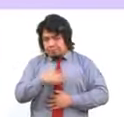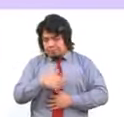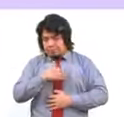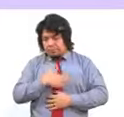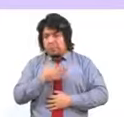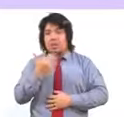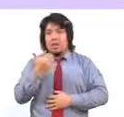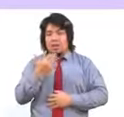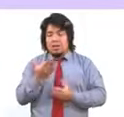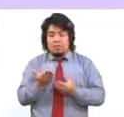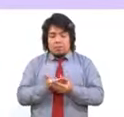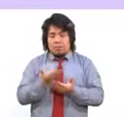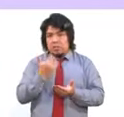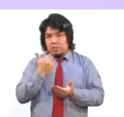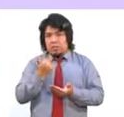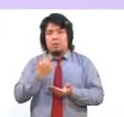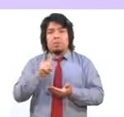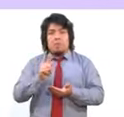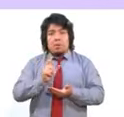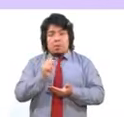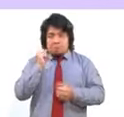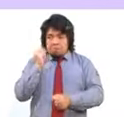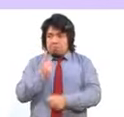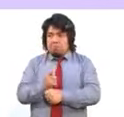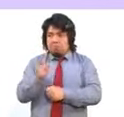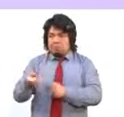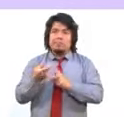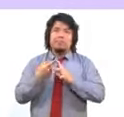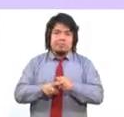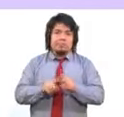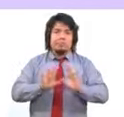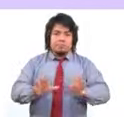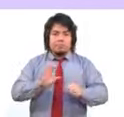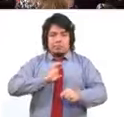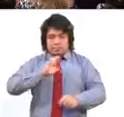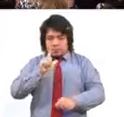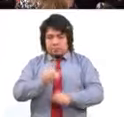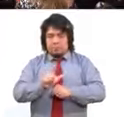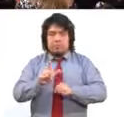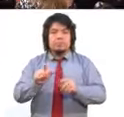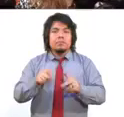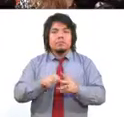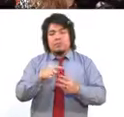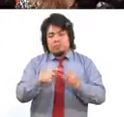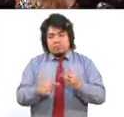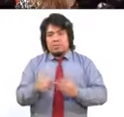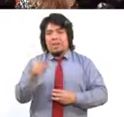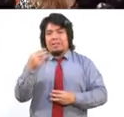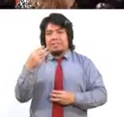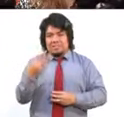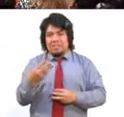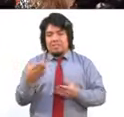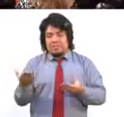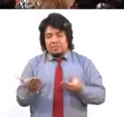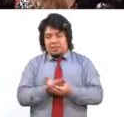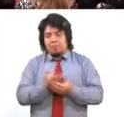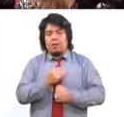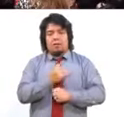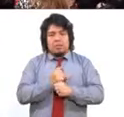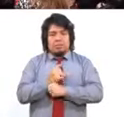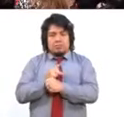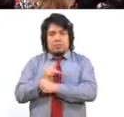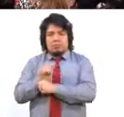de investigación, pero una vez que hay intervención especializada, tenemos tres carpetas de investigación iniciadas